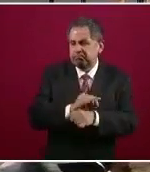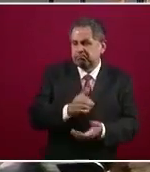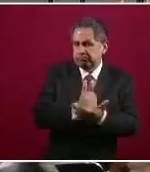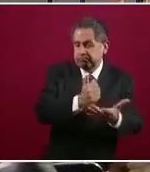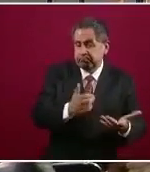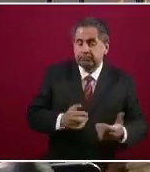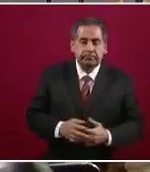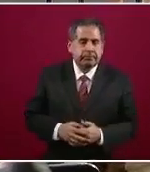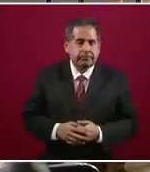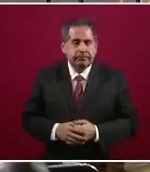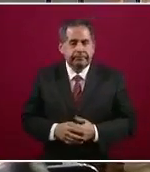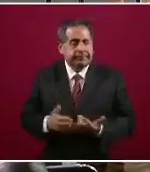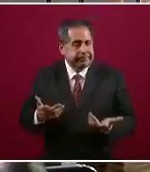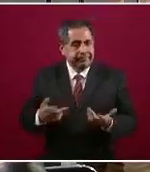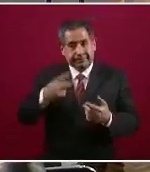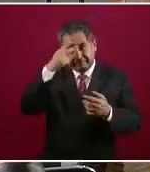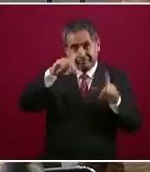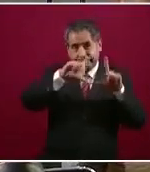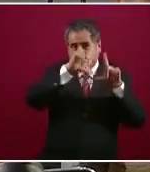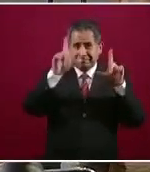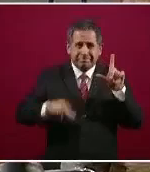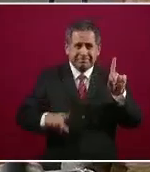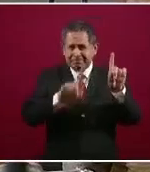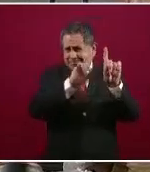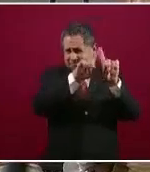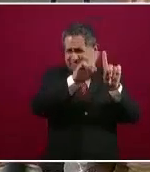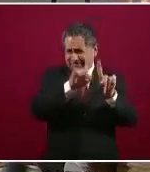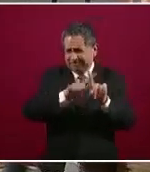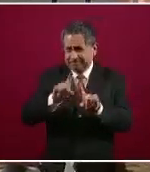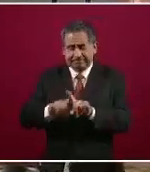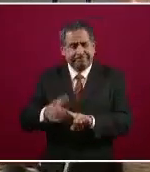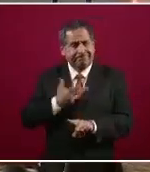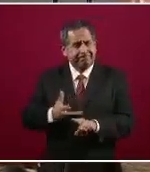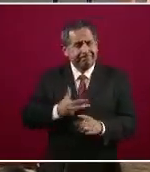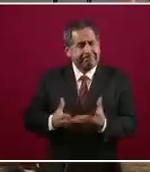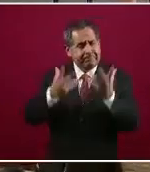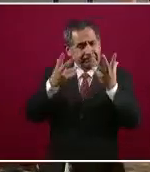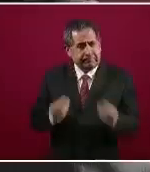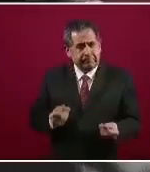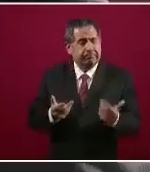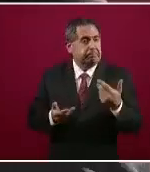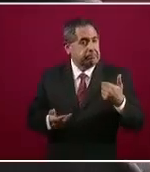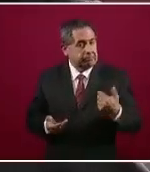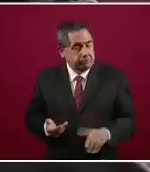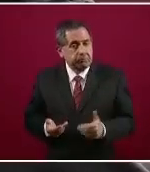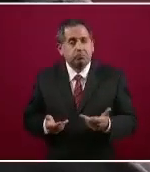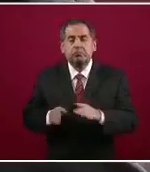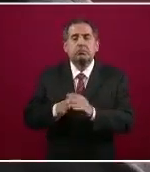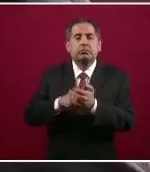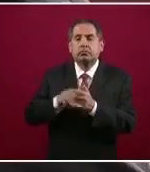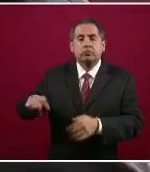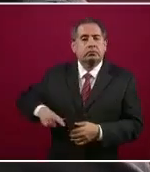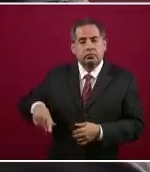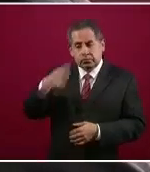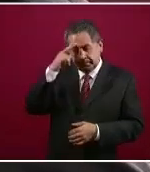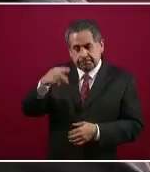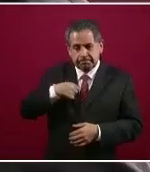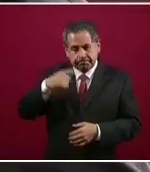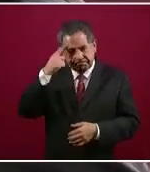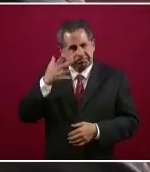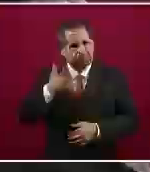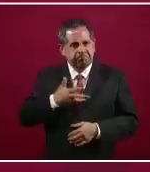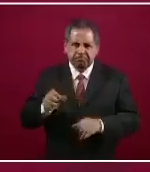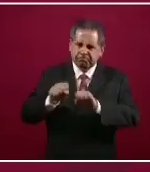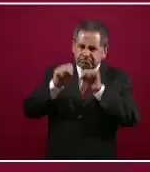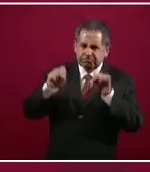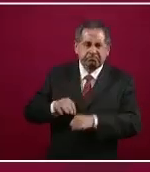ante esta gran riqueza que tiene México y ante este riesgo que viene aparejado de la diversidad, el Gobierno de México tiene un Sistema